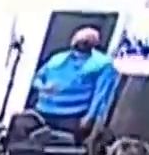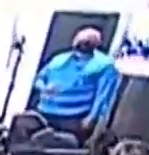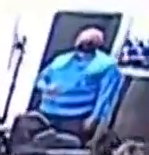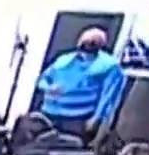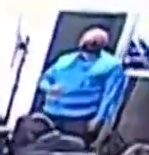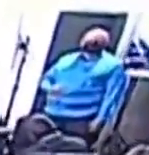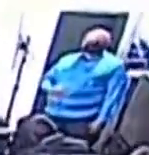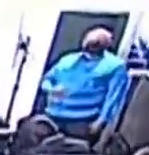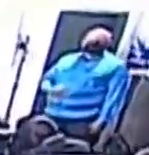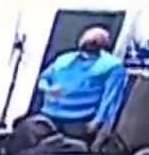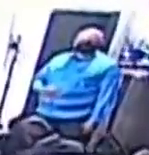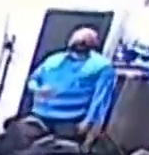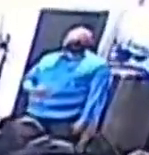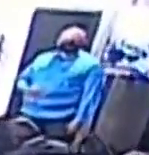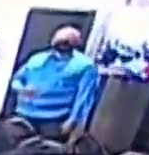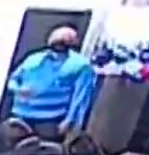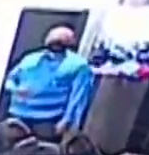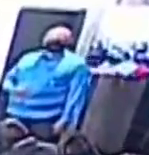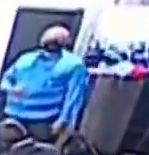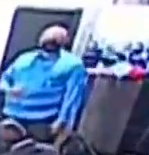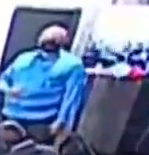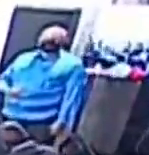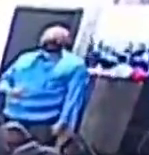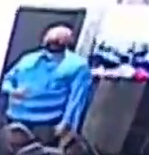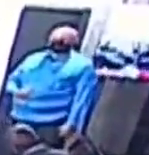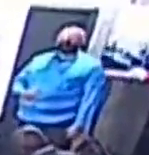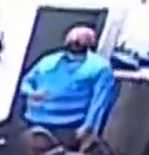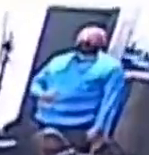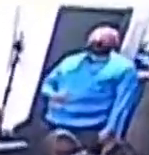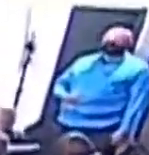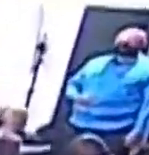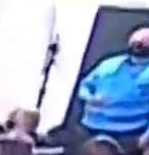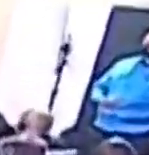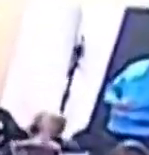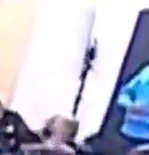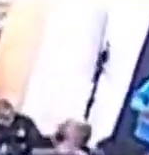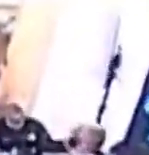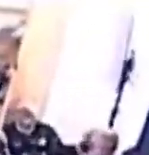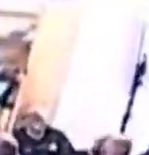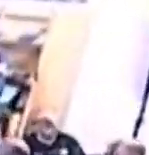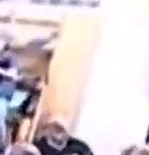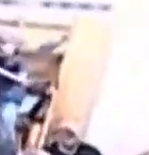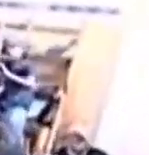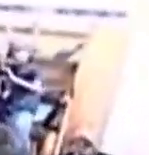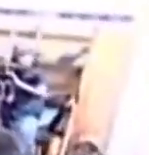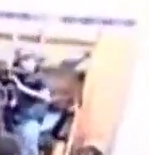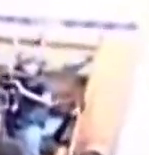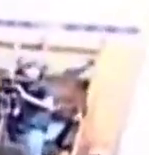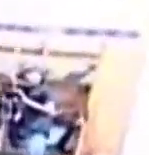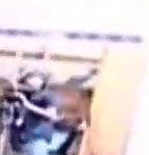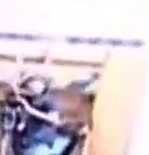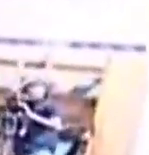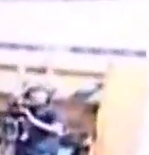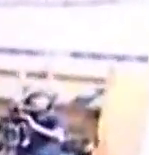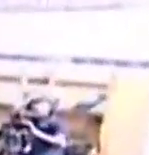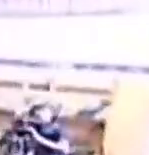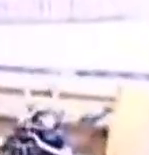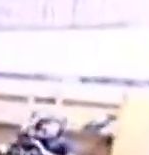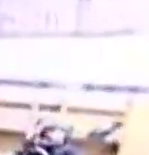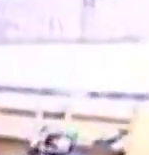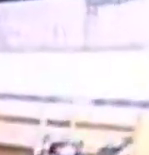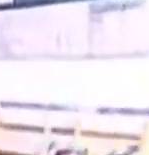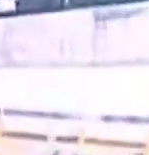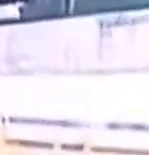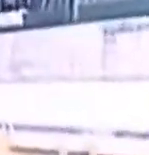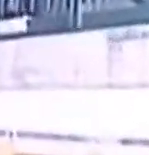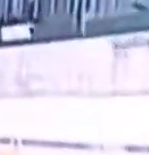imperialismo norteamericano se fue sobre el pueblo venezolano y sobre su presidencia, eso se describe en la primera parte. En la segunda parte hay